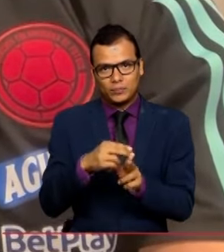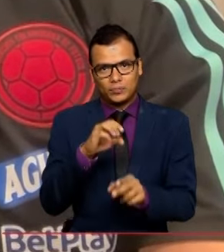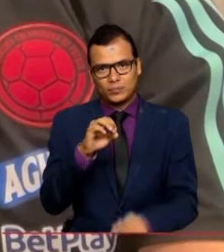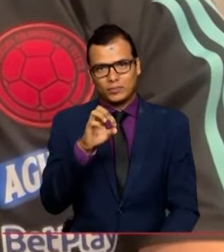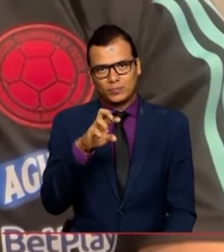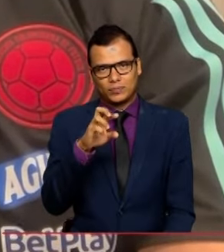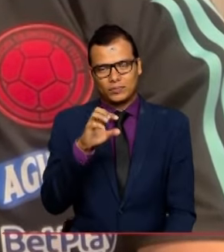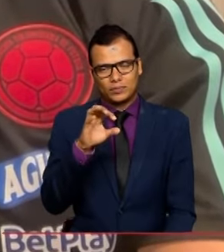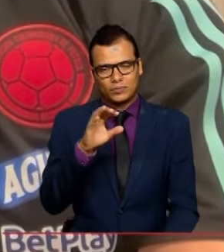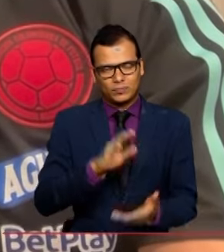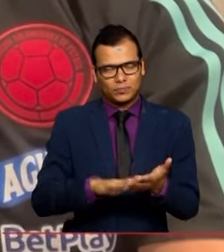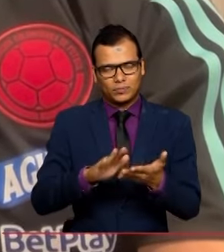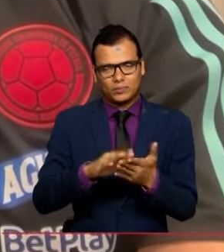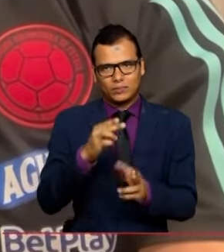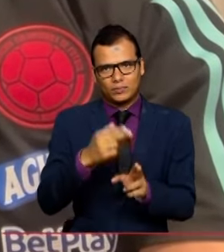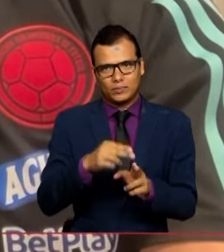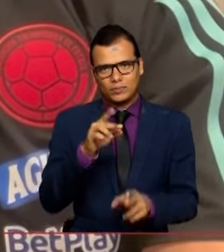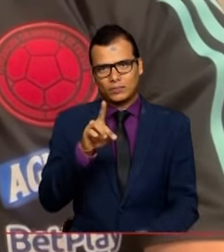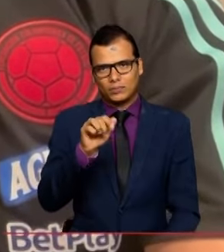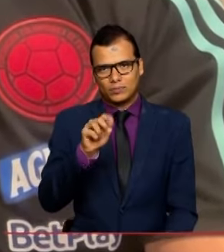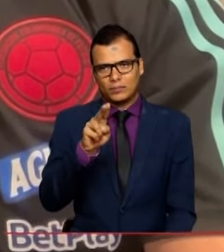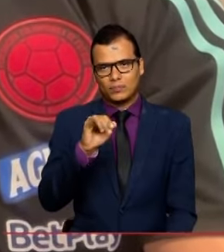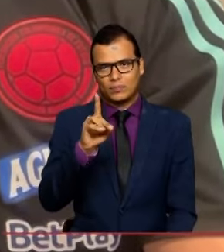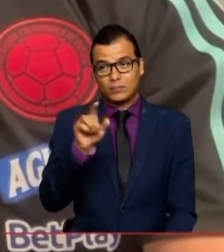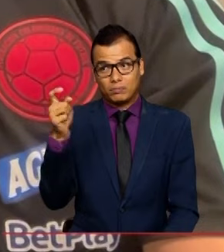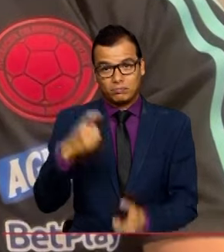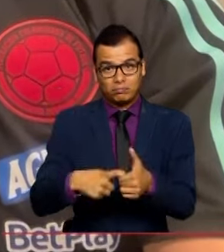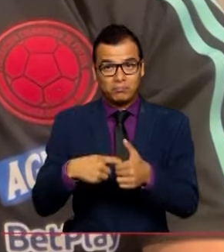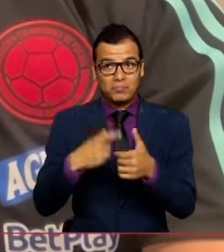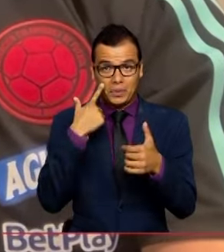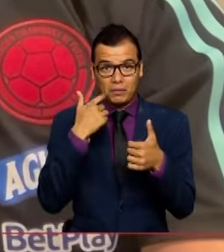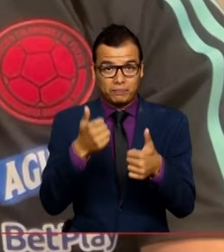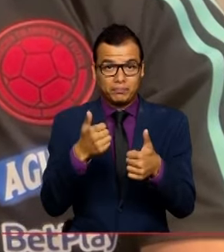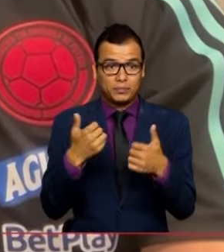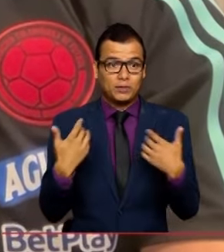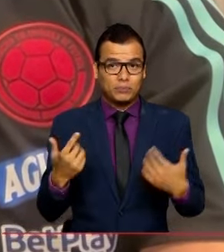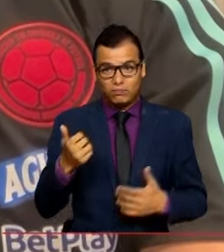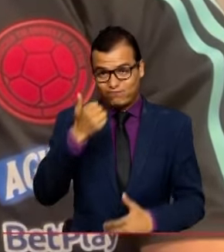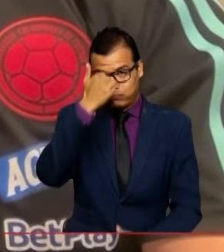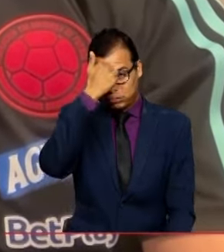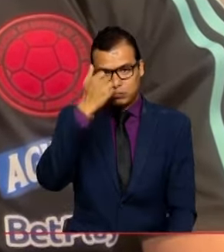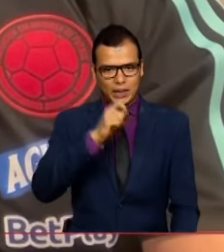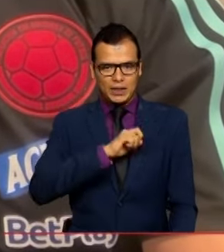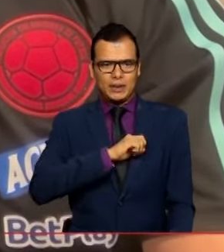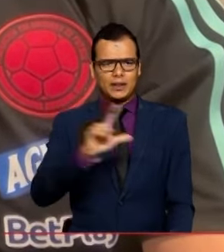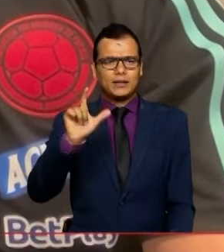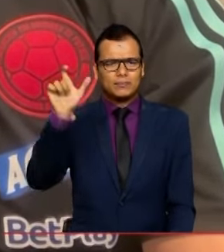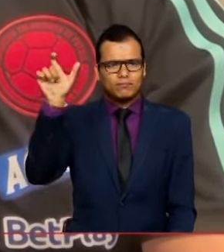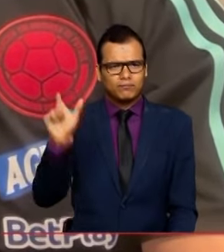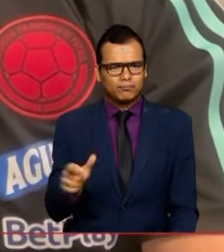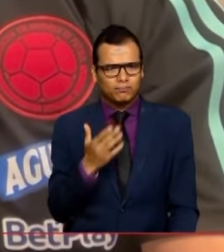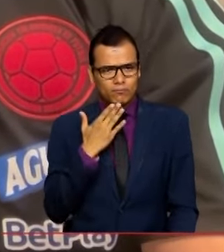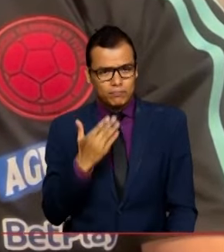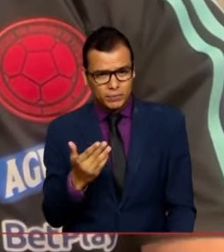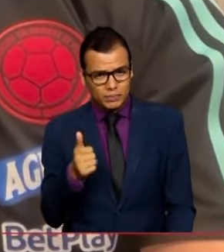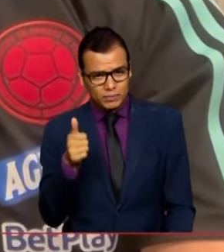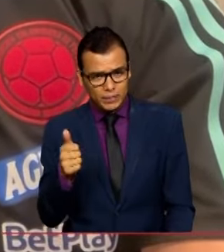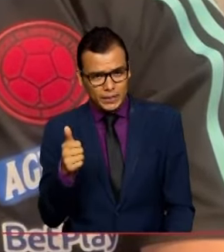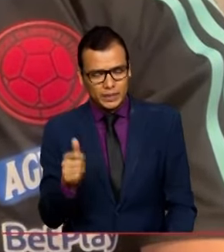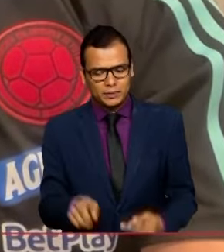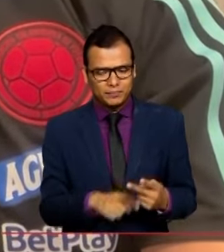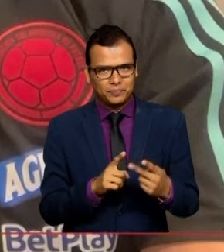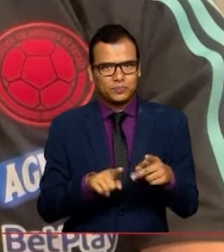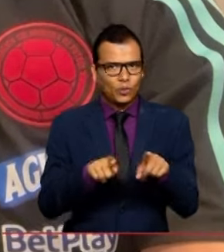y que venía de no jugar hacía rato. Es un gran capitán. Lo mismo pasó